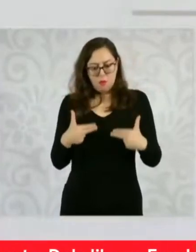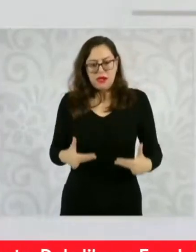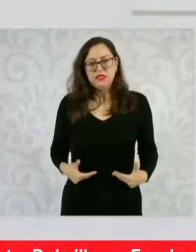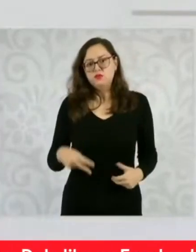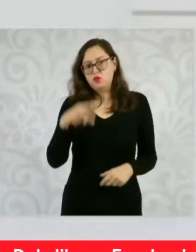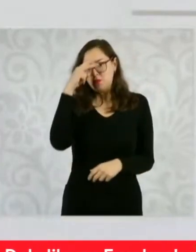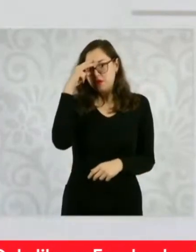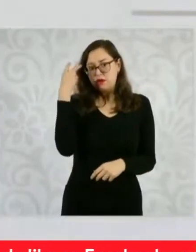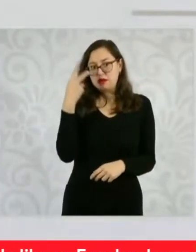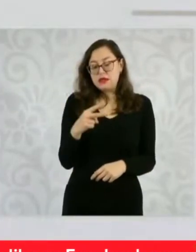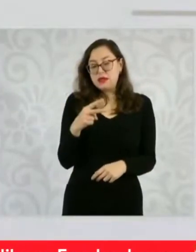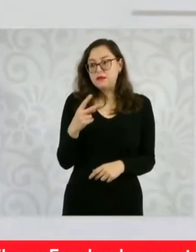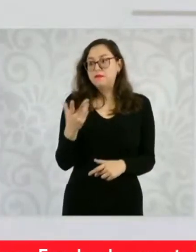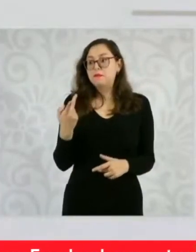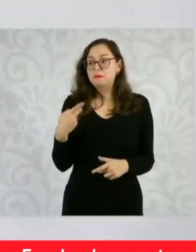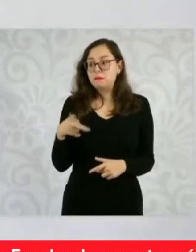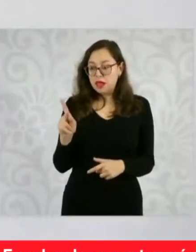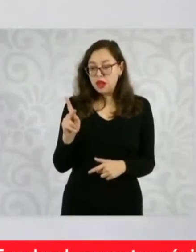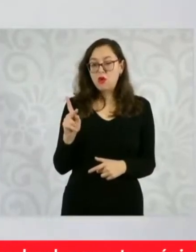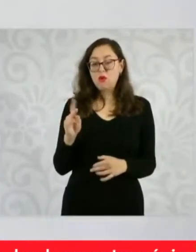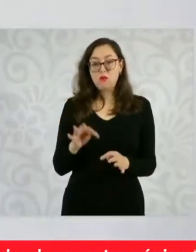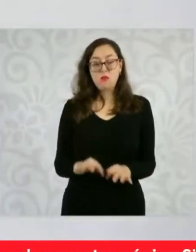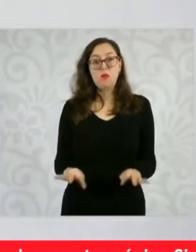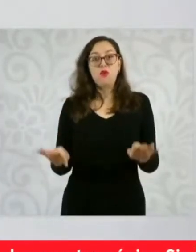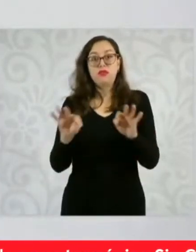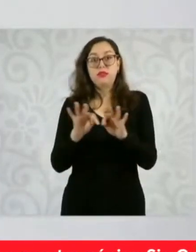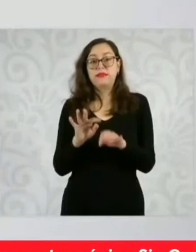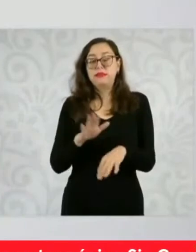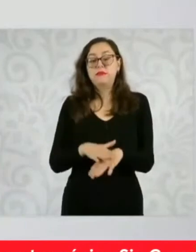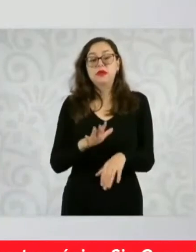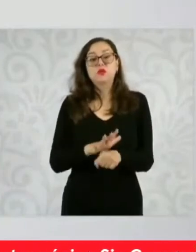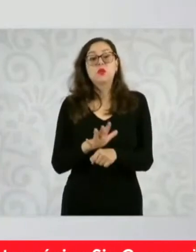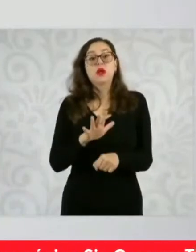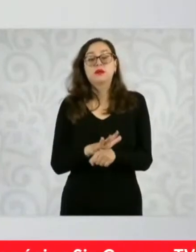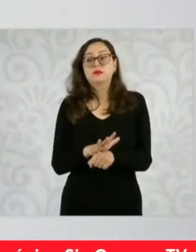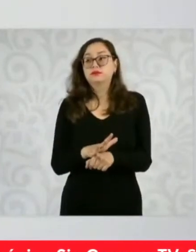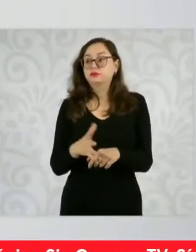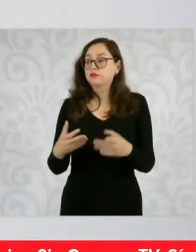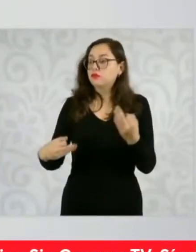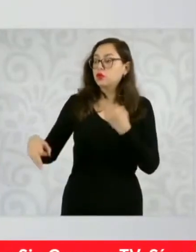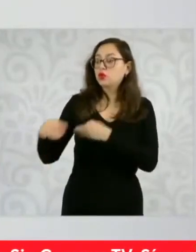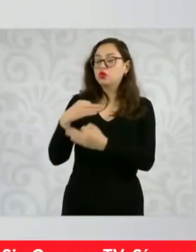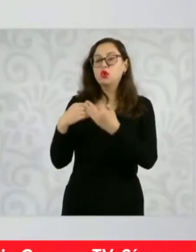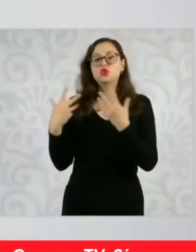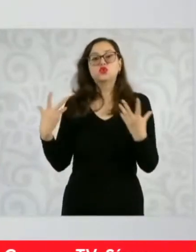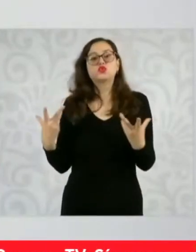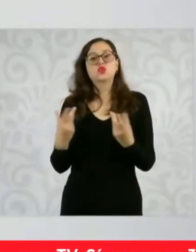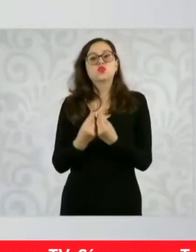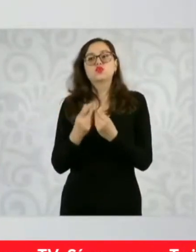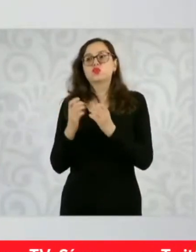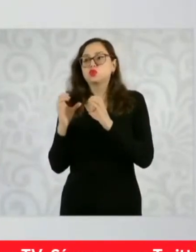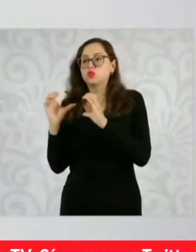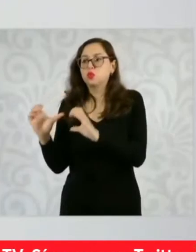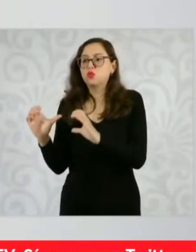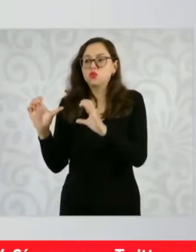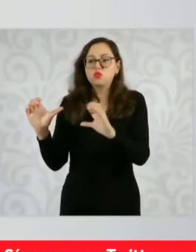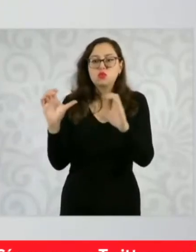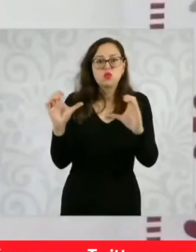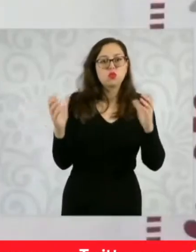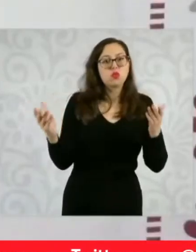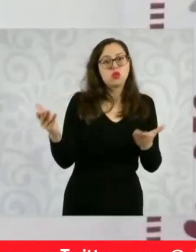que nos cuidemos todos y entre todos para consolidar la transformación,